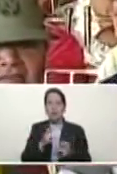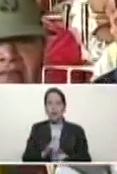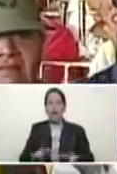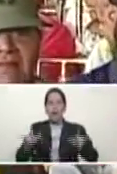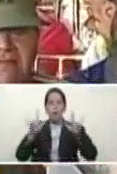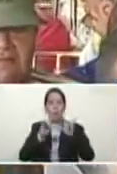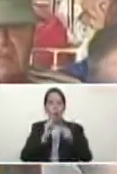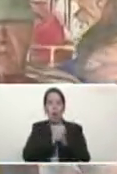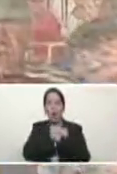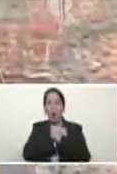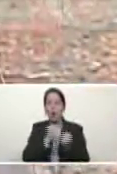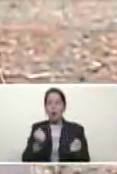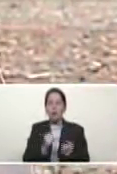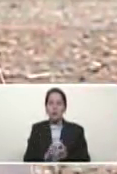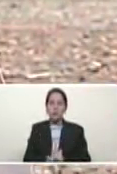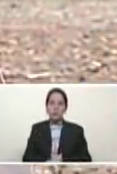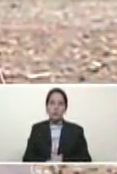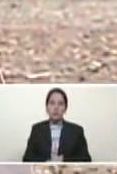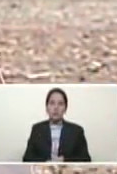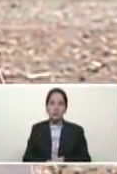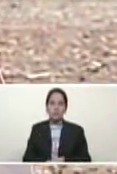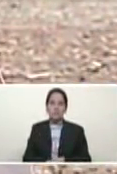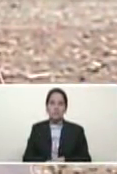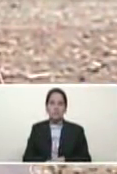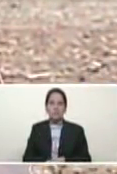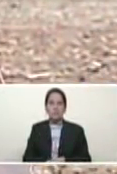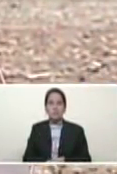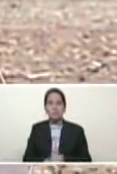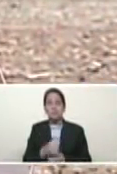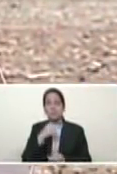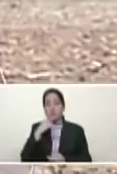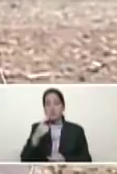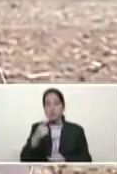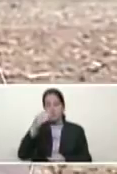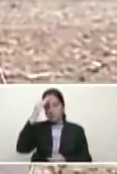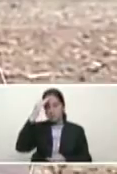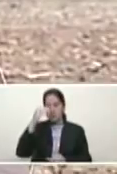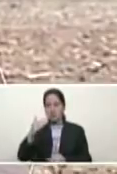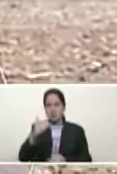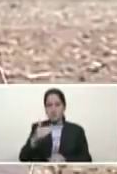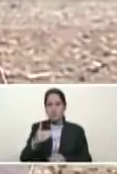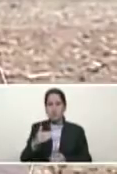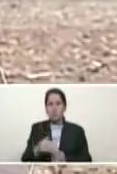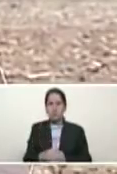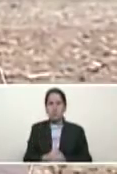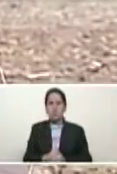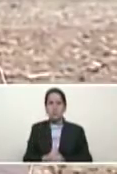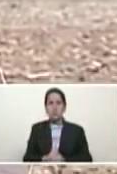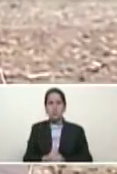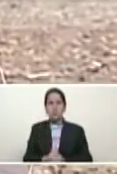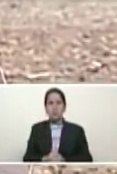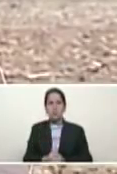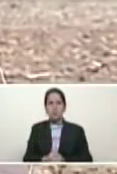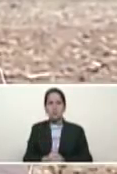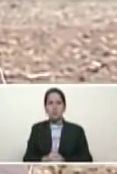El amor. Y decía que nuestra fuerza militar no está hecha